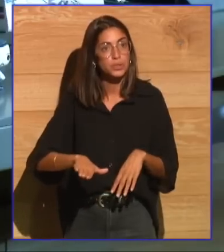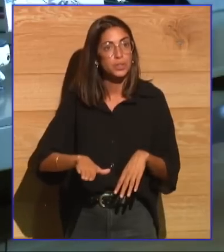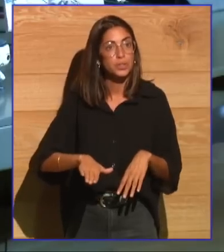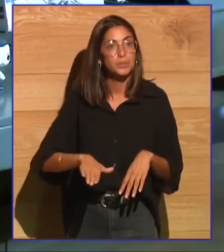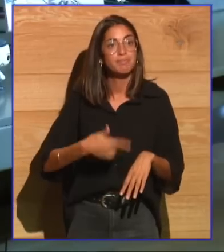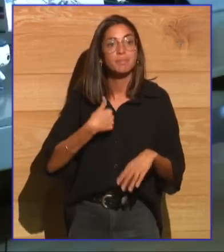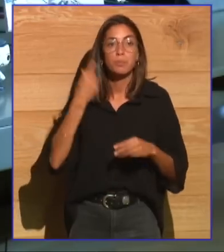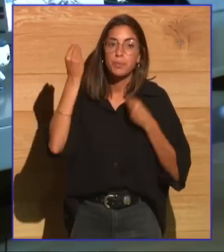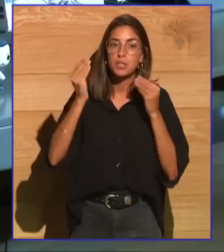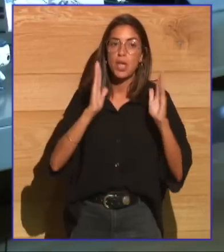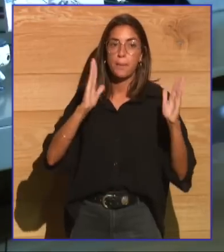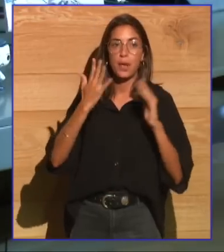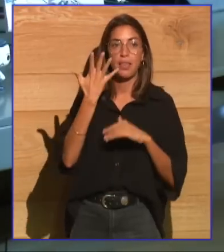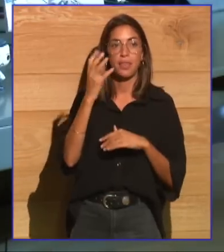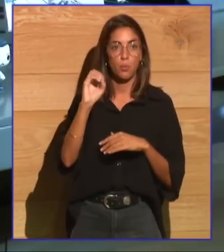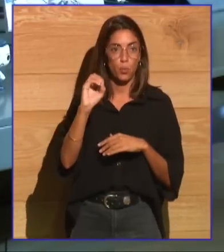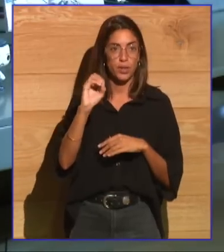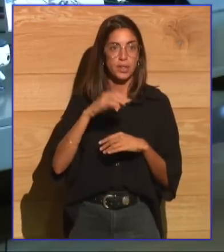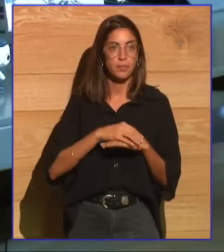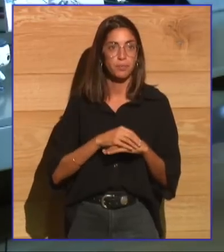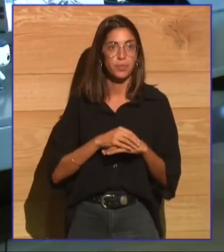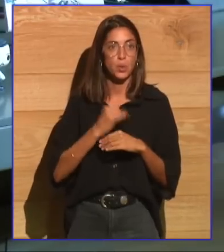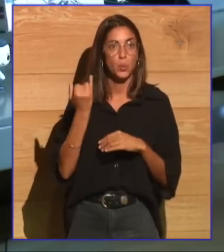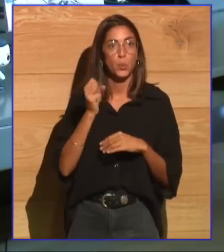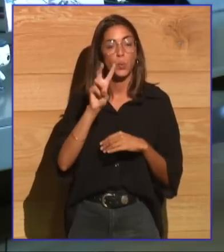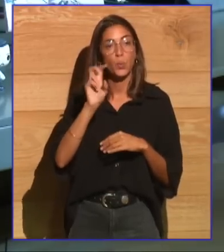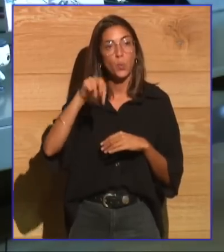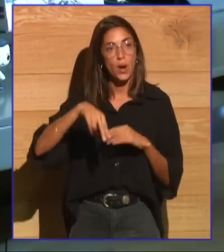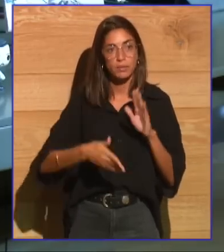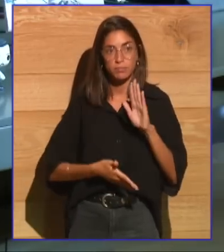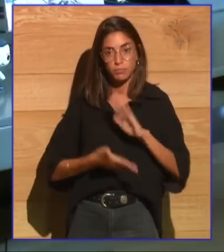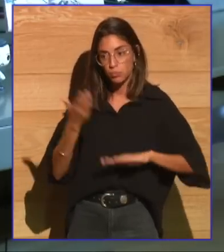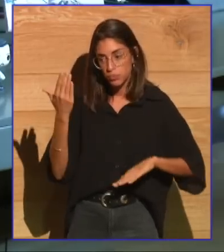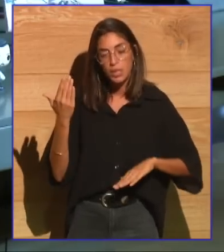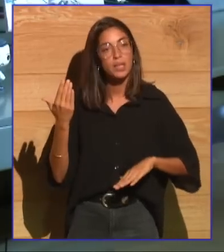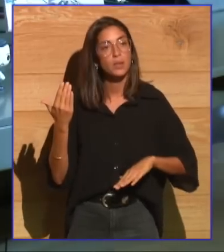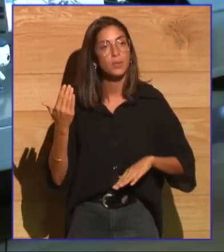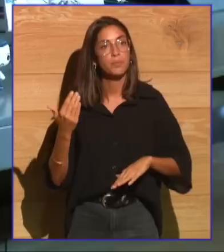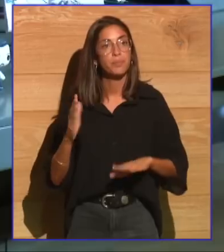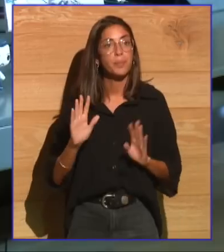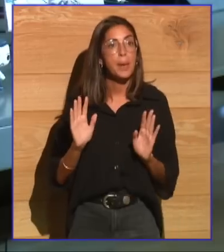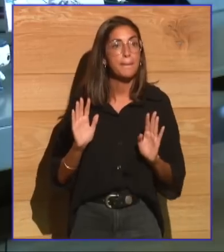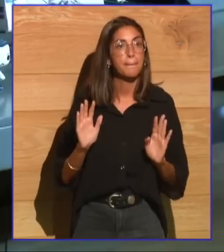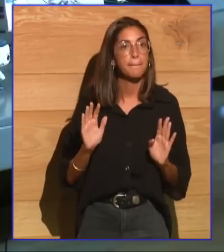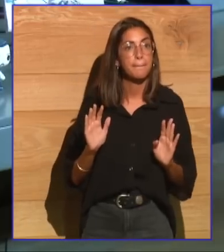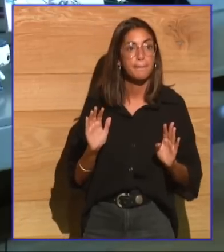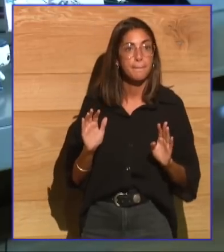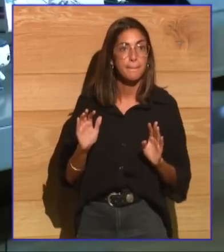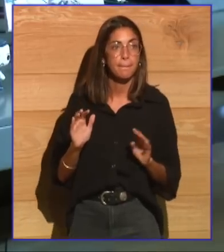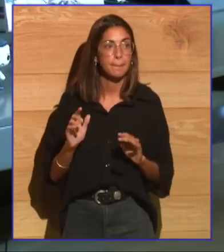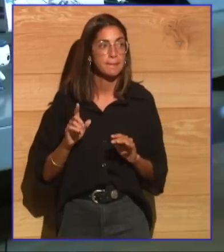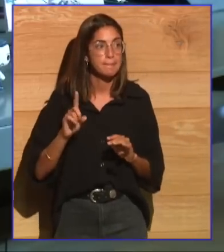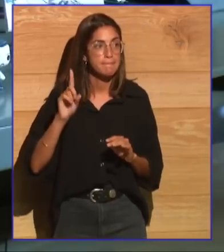no lo sé qué pena que no esté juan justo ahora para decirnos todas las fechas pero en fin ayuda consultarles negro con